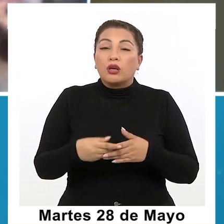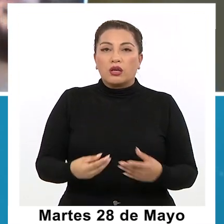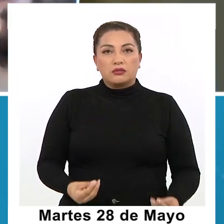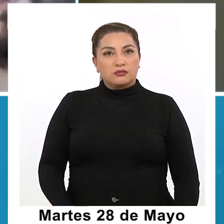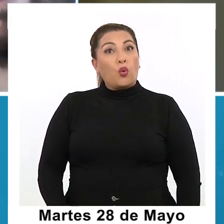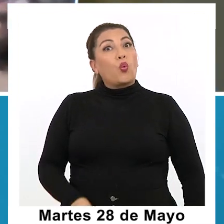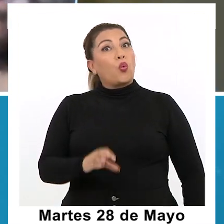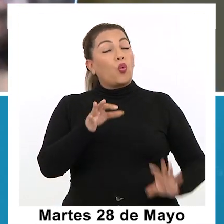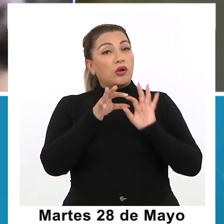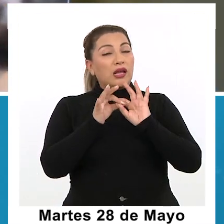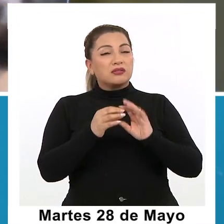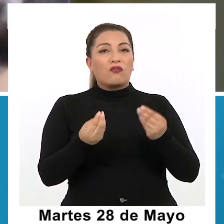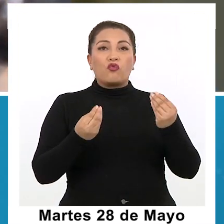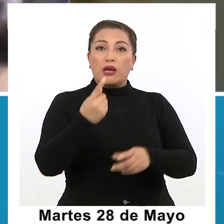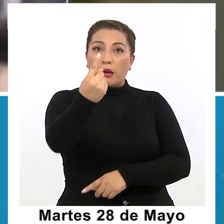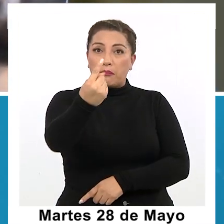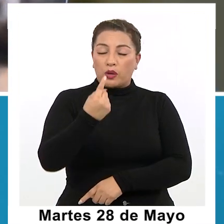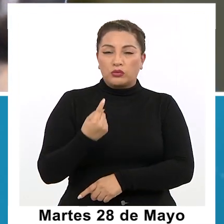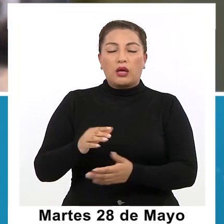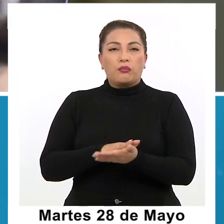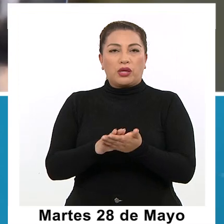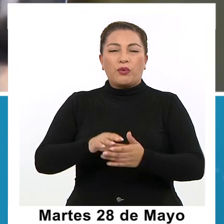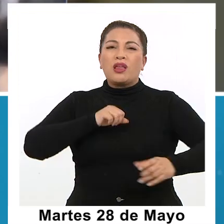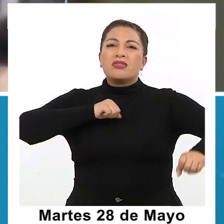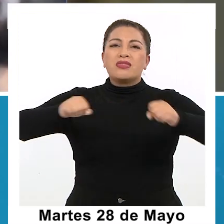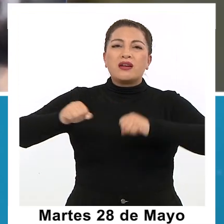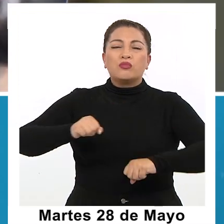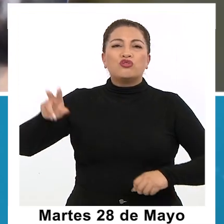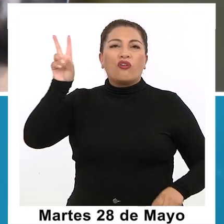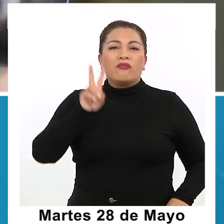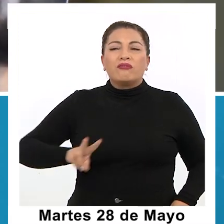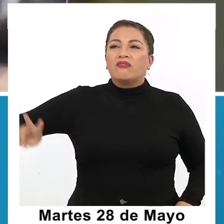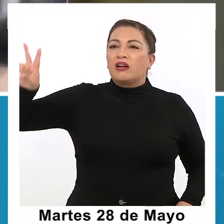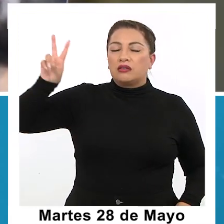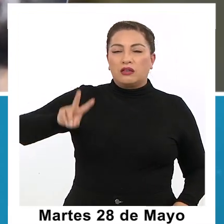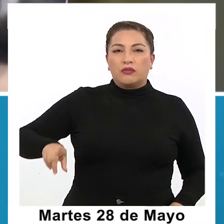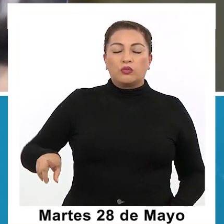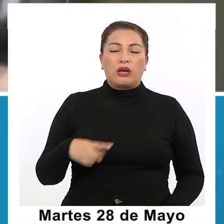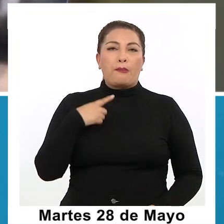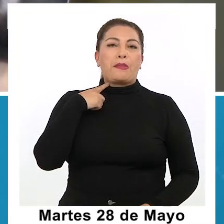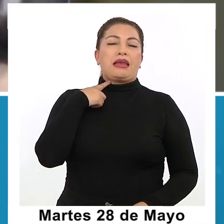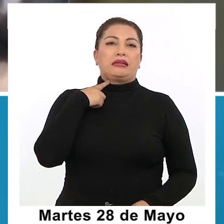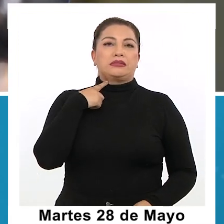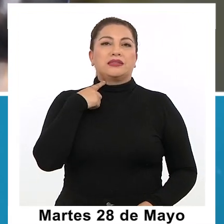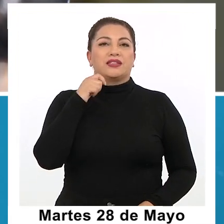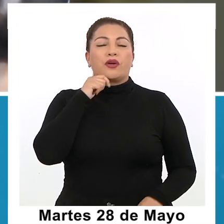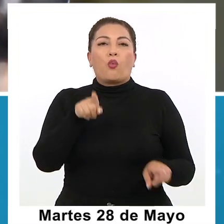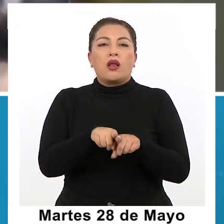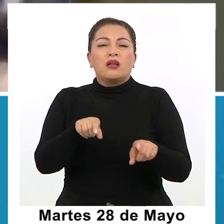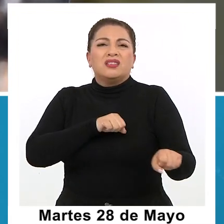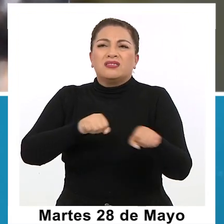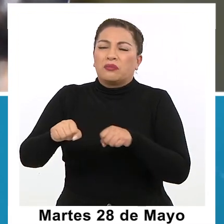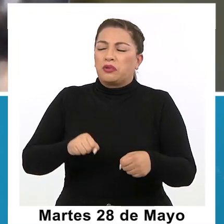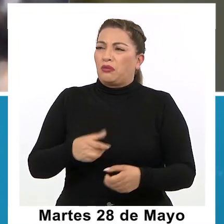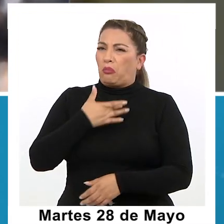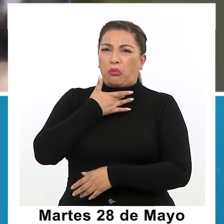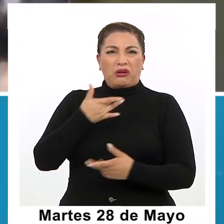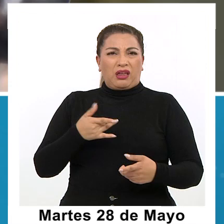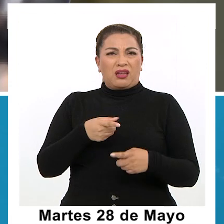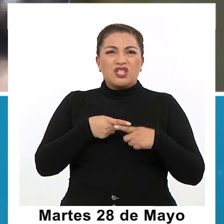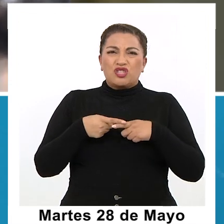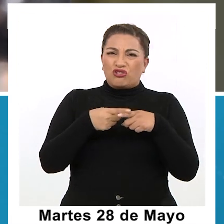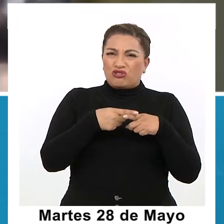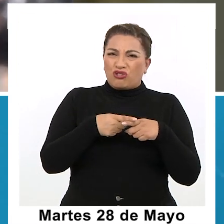excelente pregunta. El terremoto Valdivia viene de una amenaza conocida por todos, ¿cierto? Un terremoto. Entonces uno dice, pero ¿qué tiene eso de socio